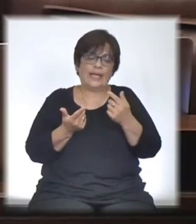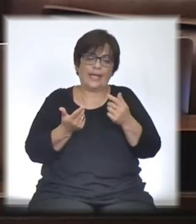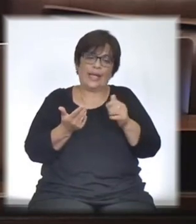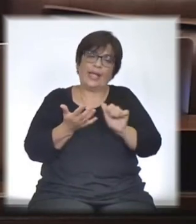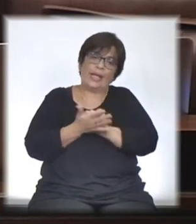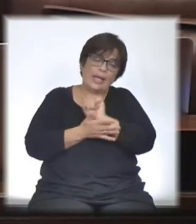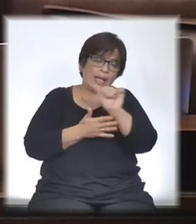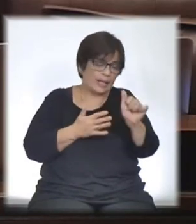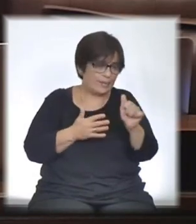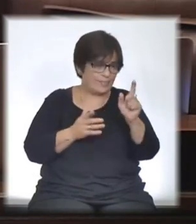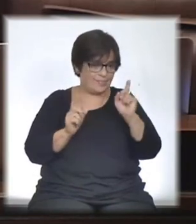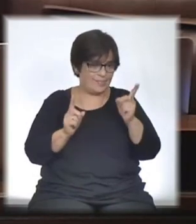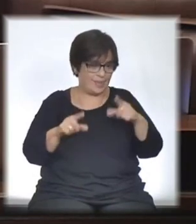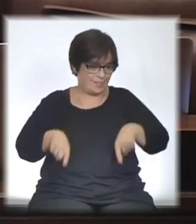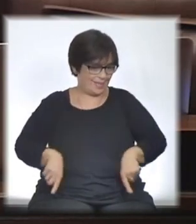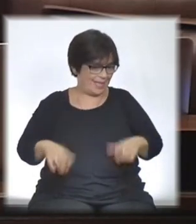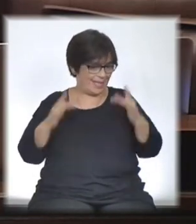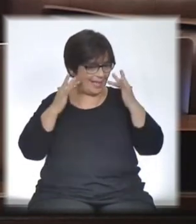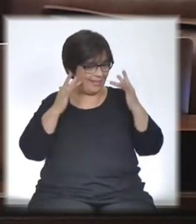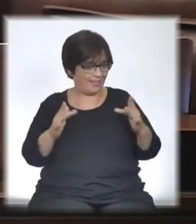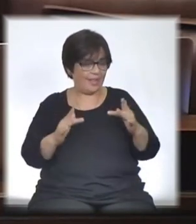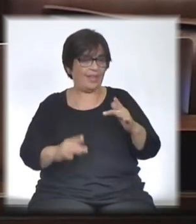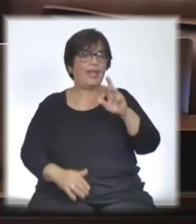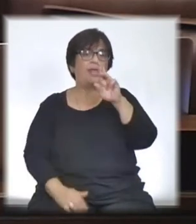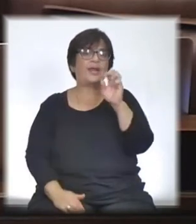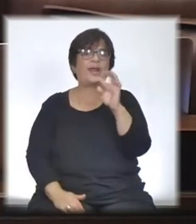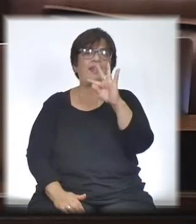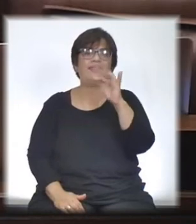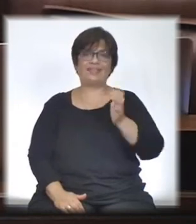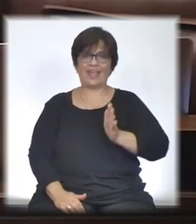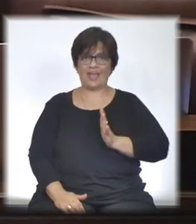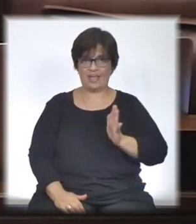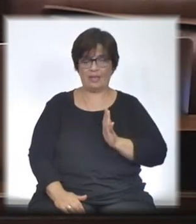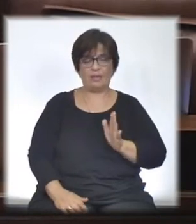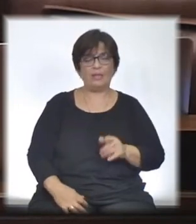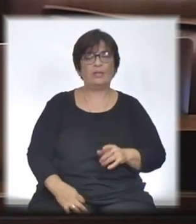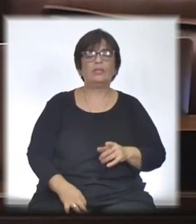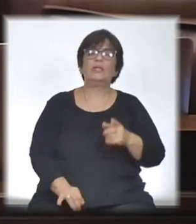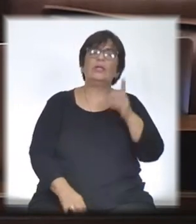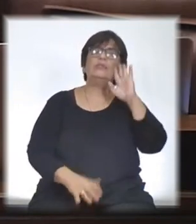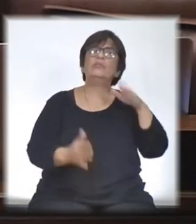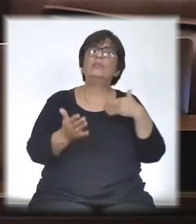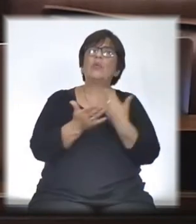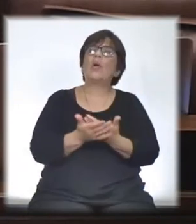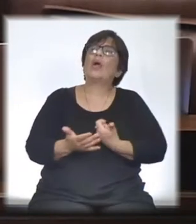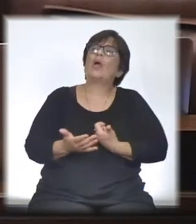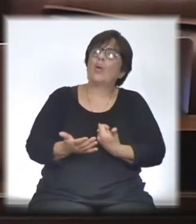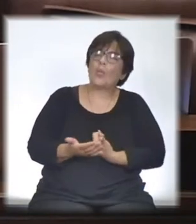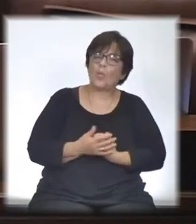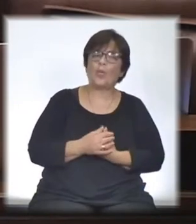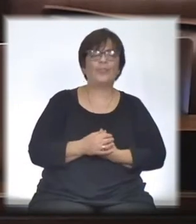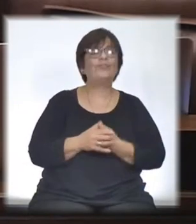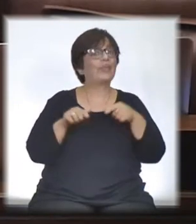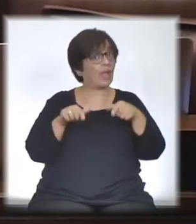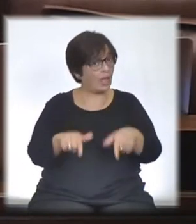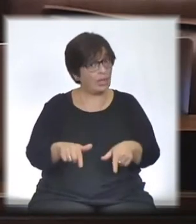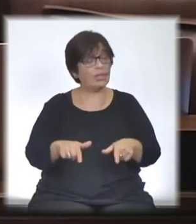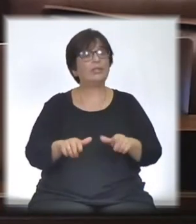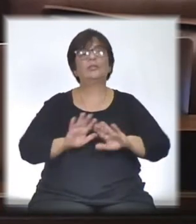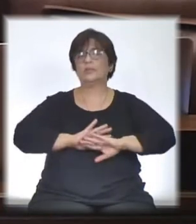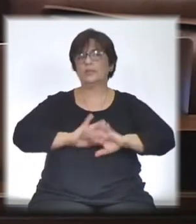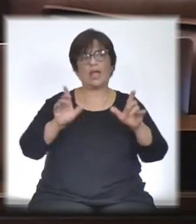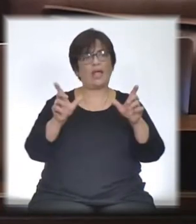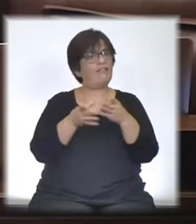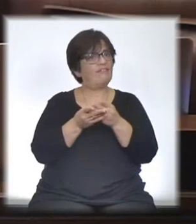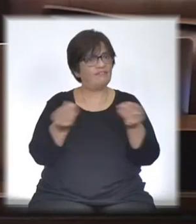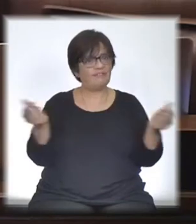desarrollada por la entonces ministra de Educación, Adela Reta. La propuesta transaccional permitió zanjar